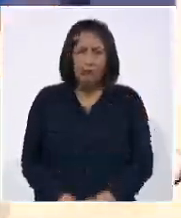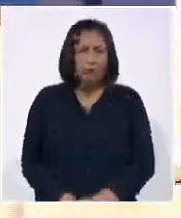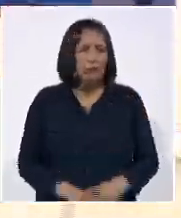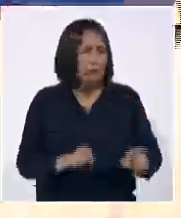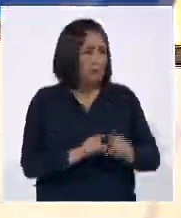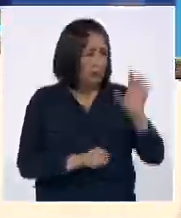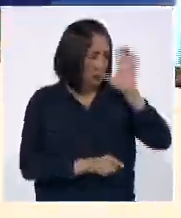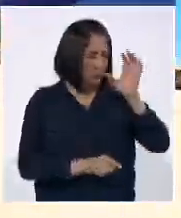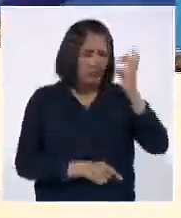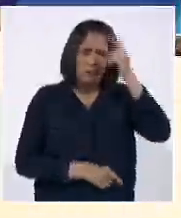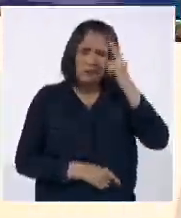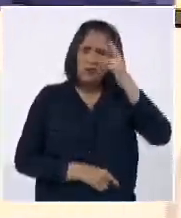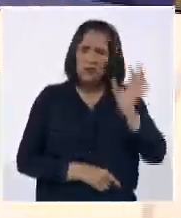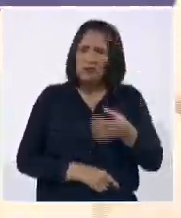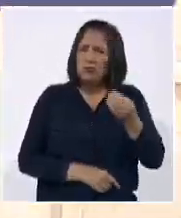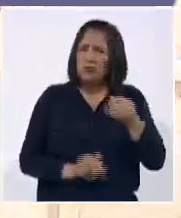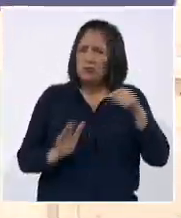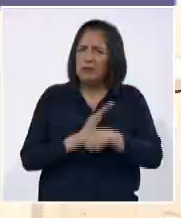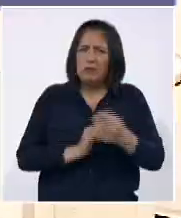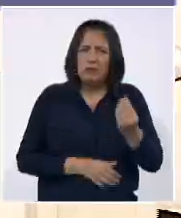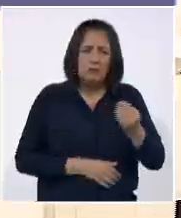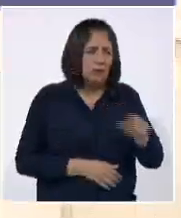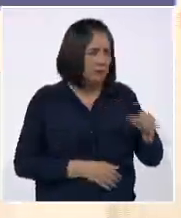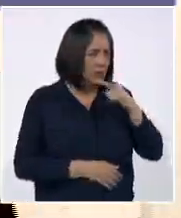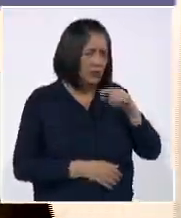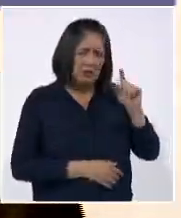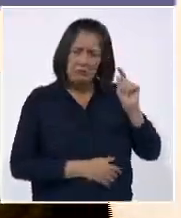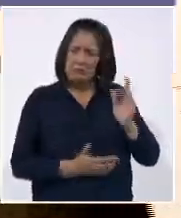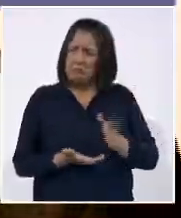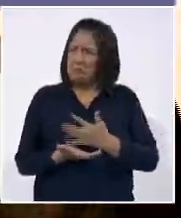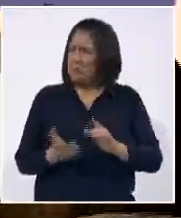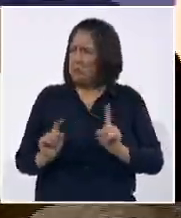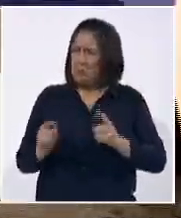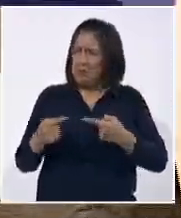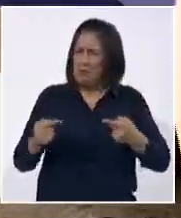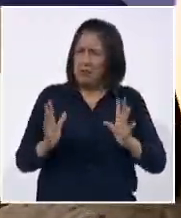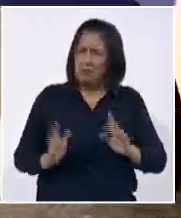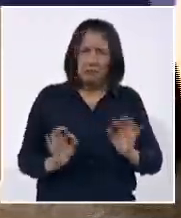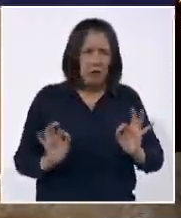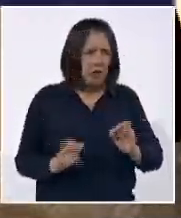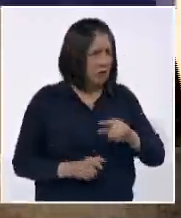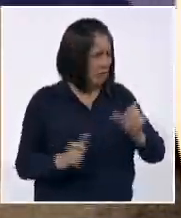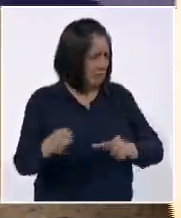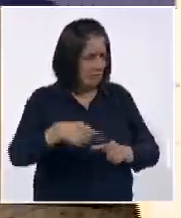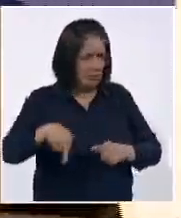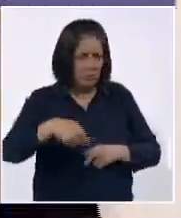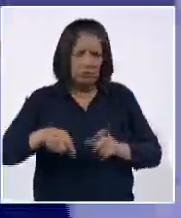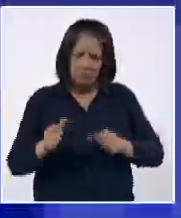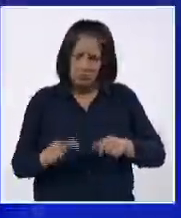Además, se busca el móvil del asesinato, ya que la mujer, según testimonios, no tenía enemigos y era muy apreciada en la zona.